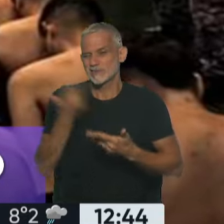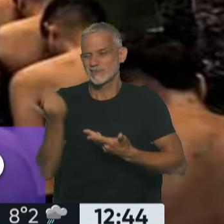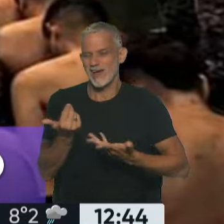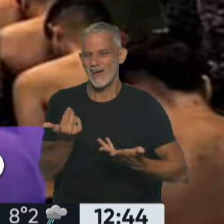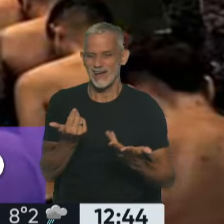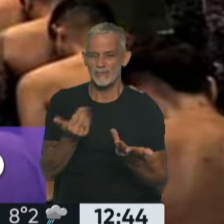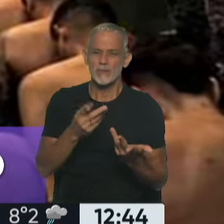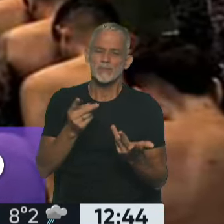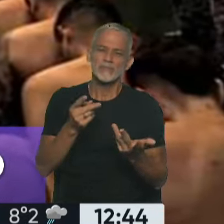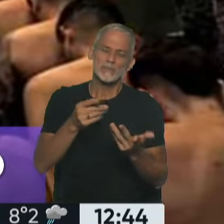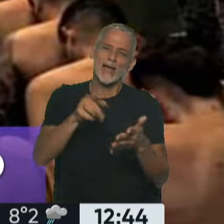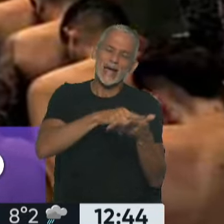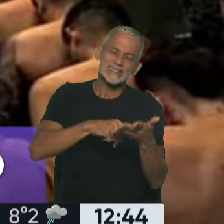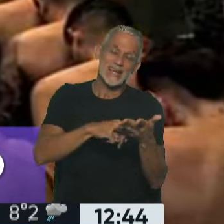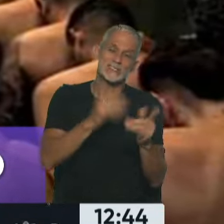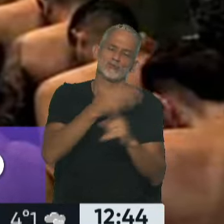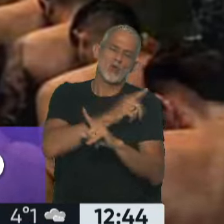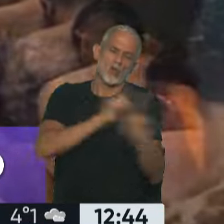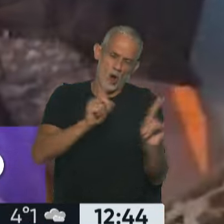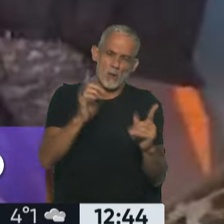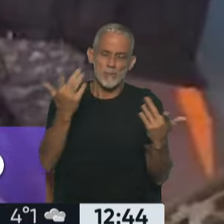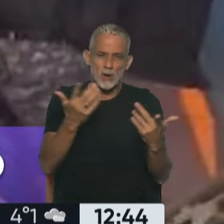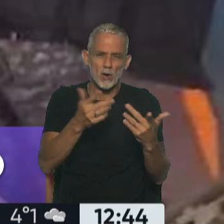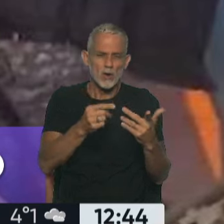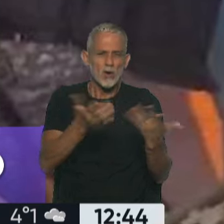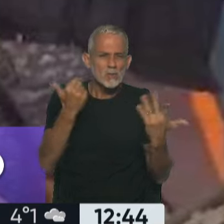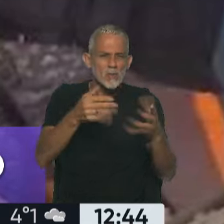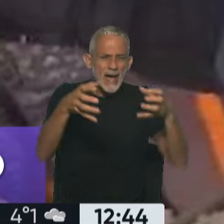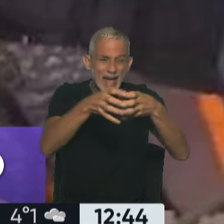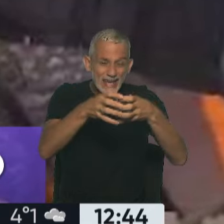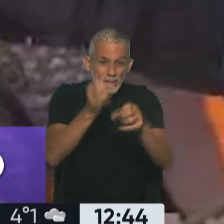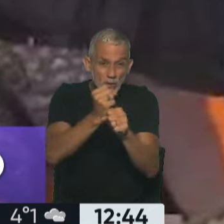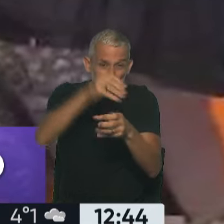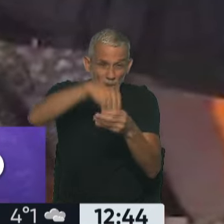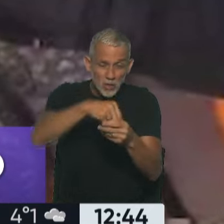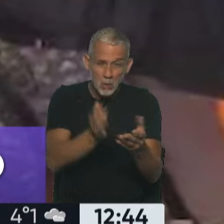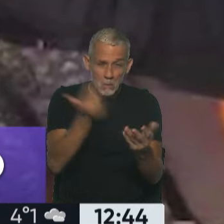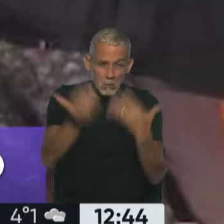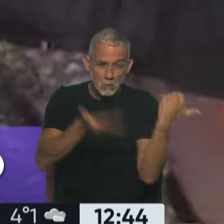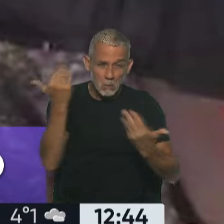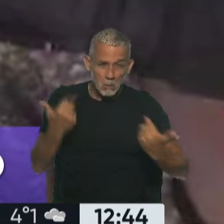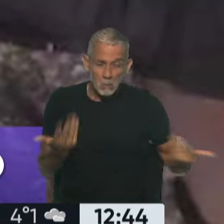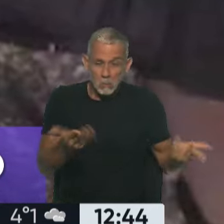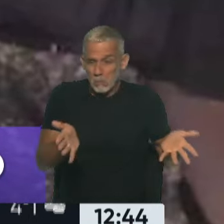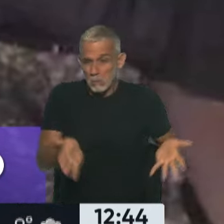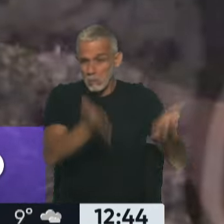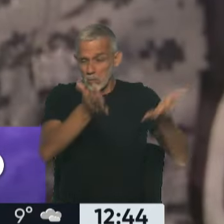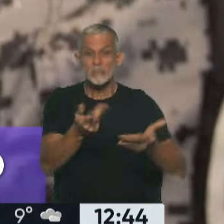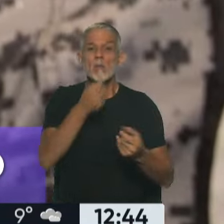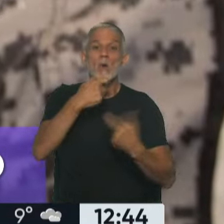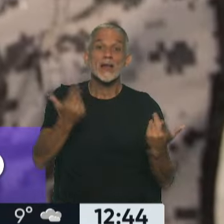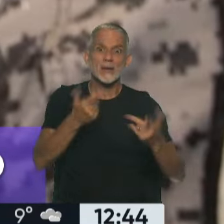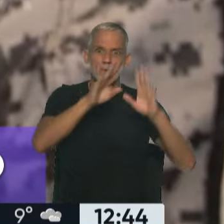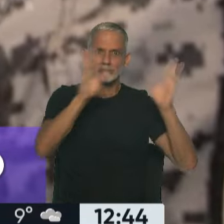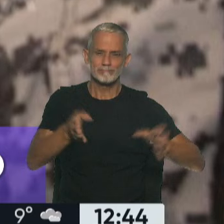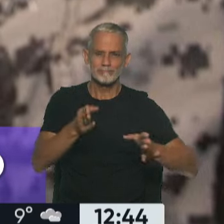todas las instancias canceladas, porque no, sino desguazados los equipos de trabajo y simplemente en algunos casos, como era la ubicación de